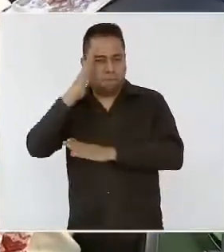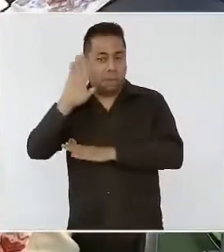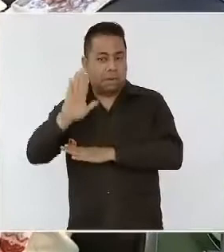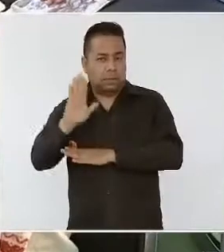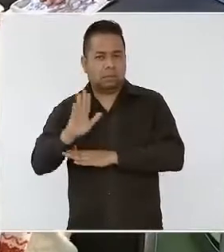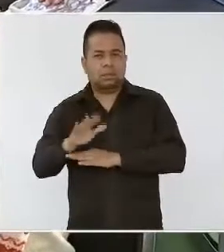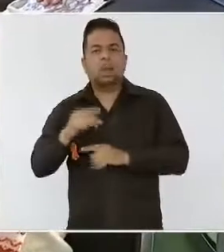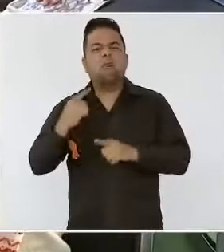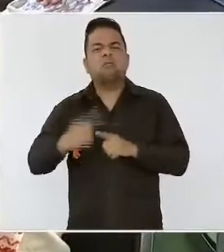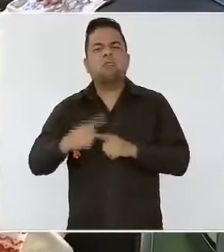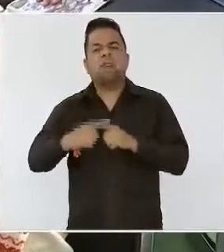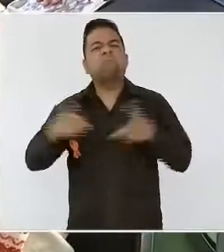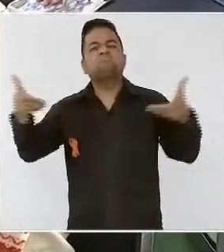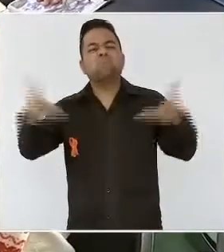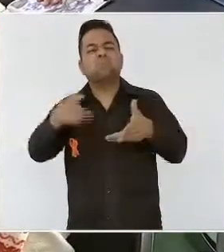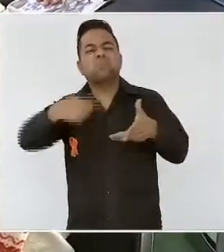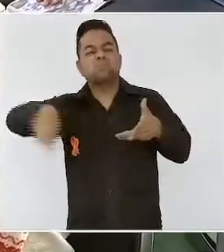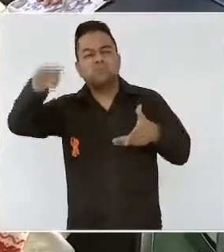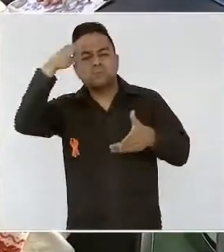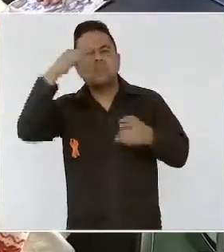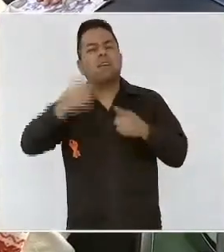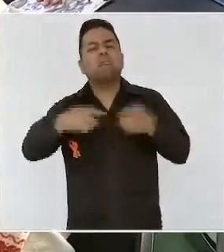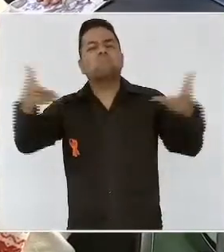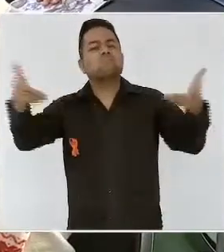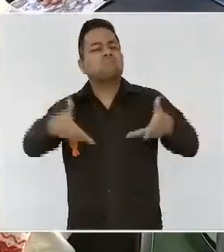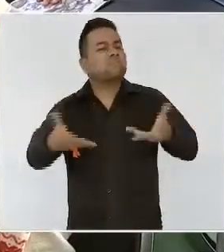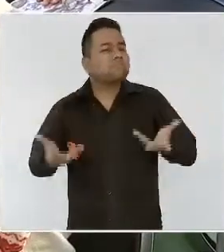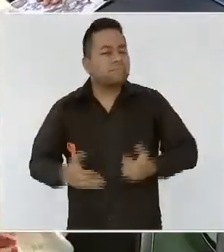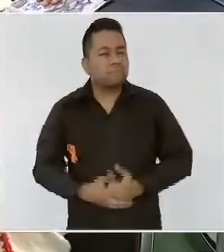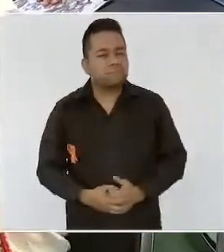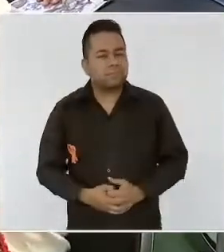¿A quién creen que me presentó?